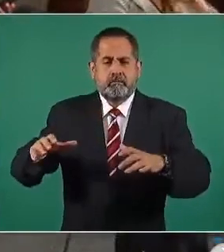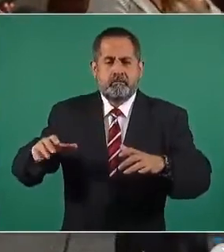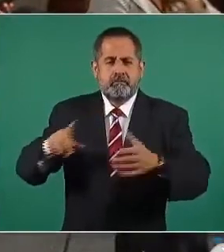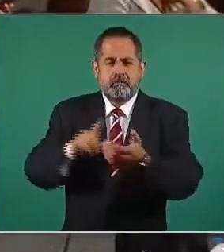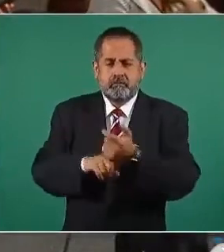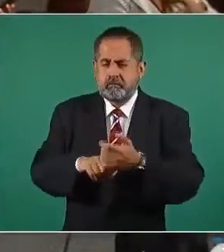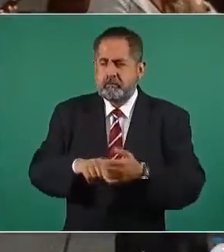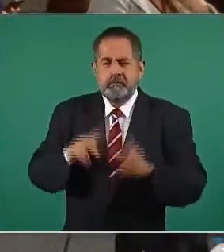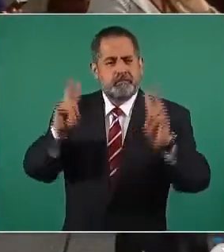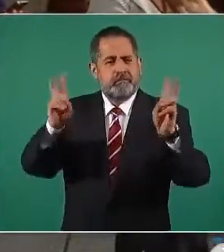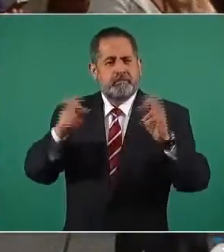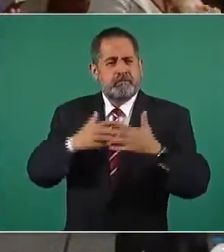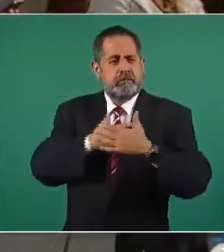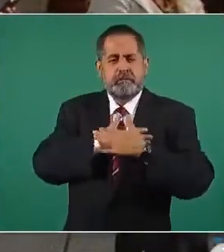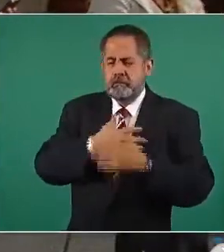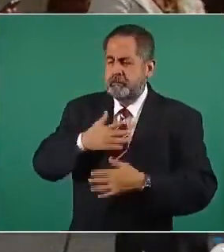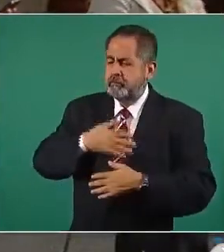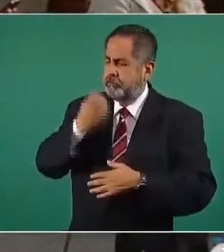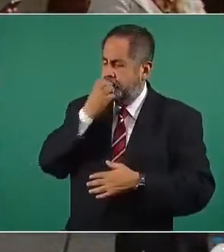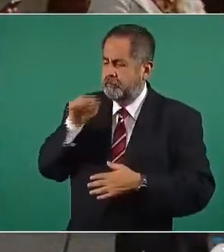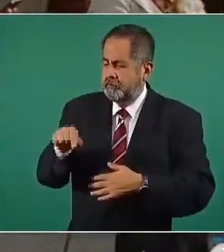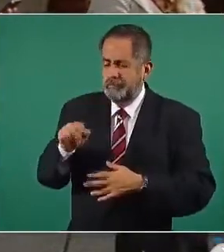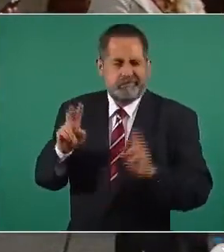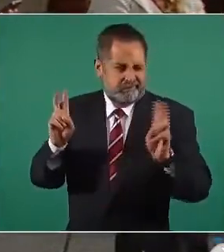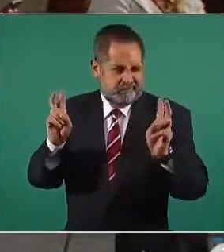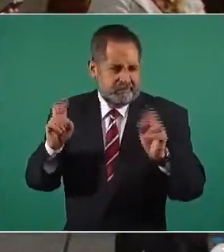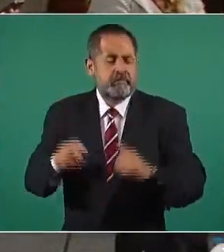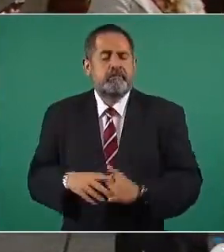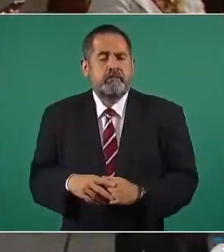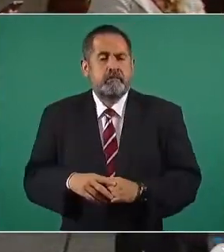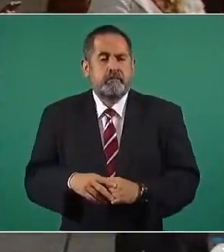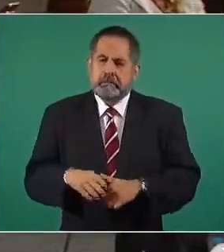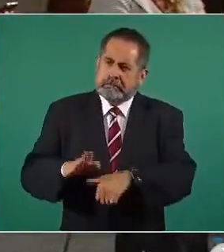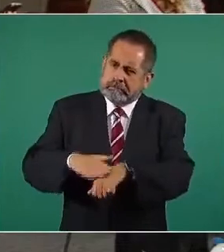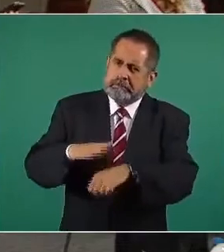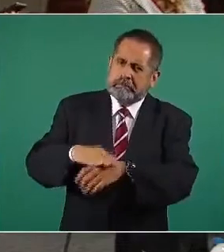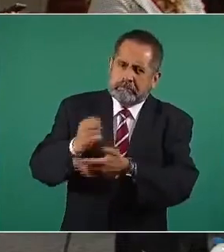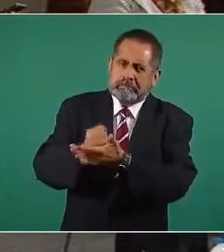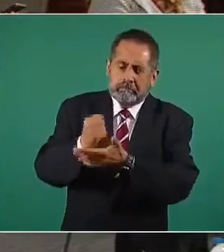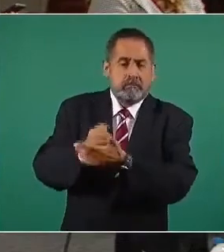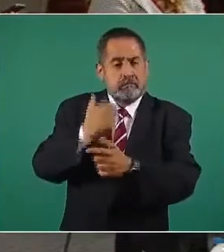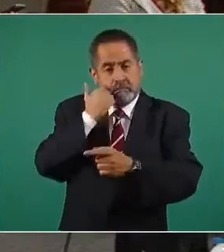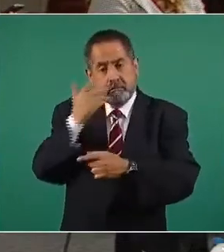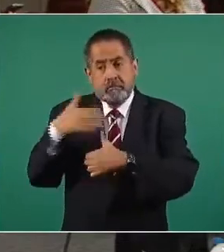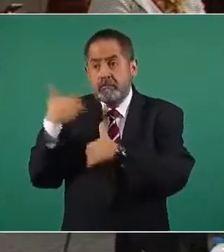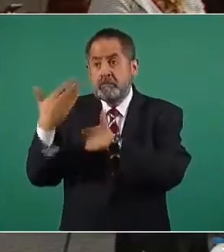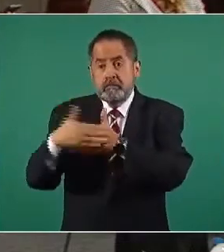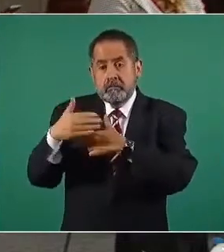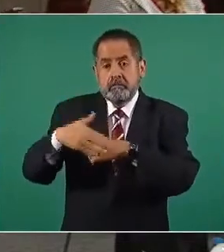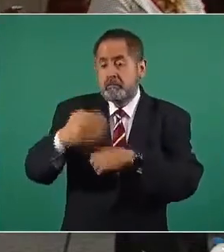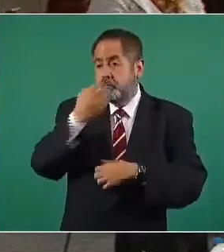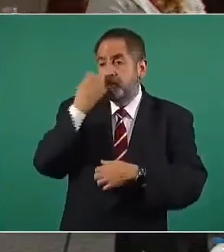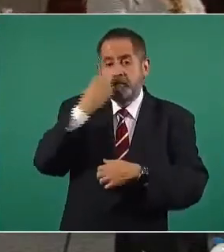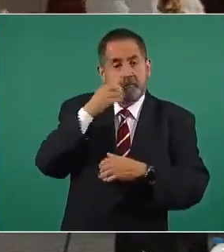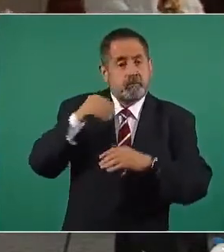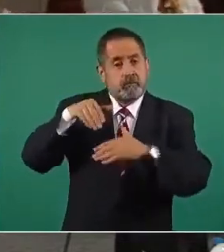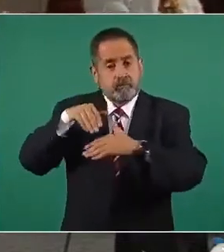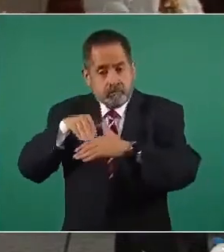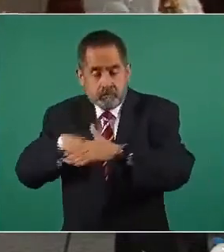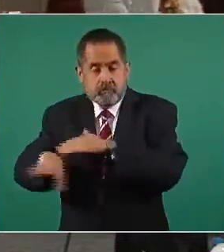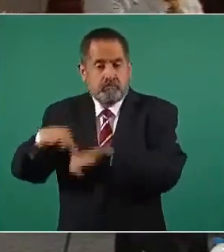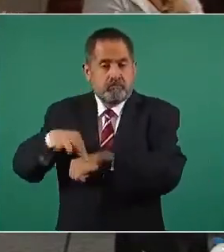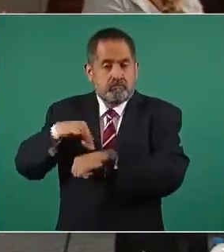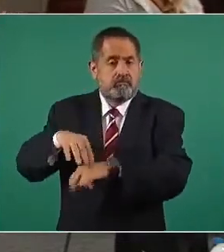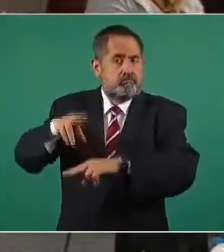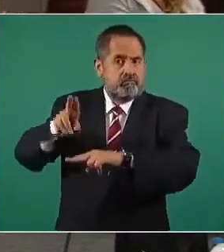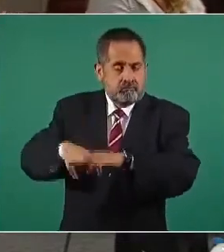Escuela, que está presionando a las autoridades para que se dé el regreso a clases presenciales en el próximo ciclo escolar. En